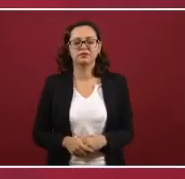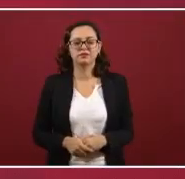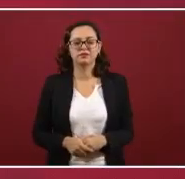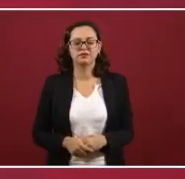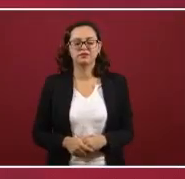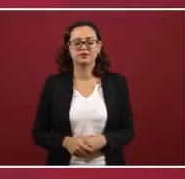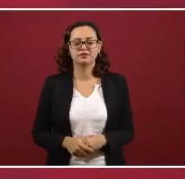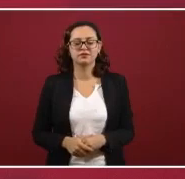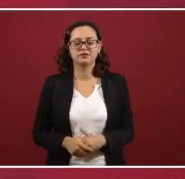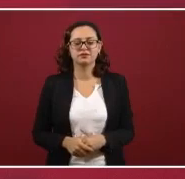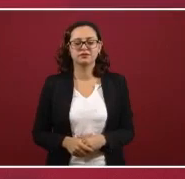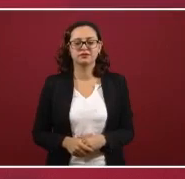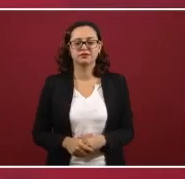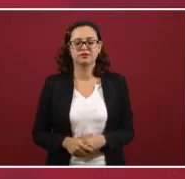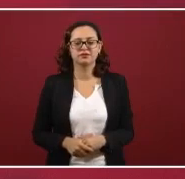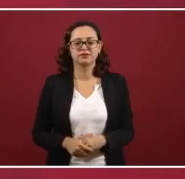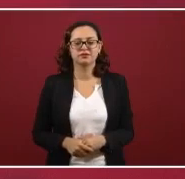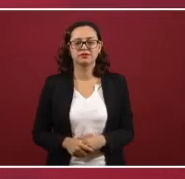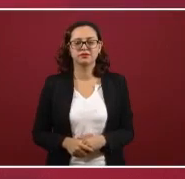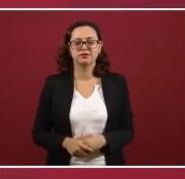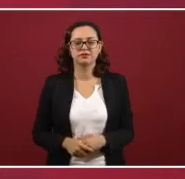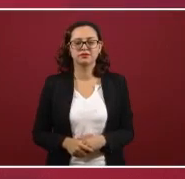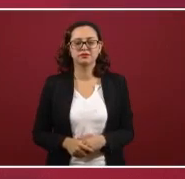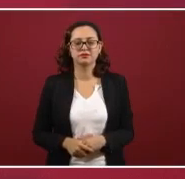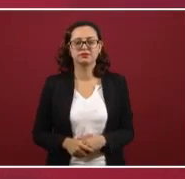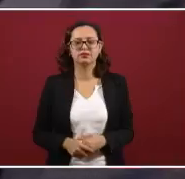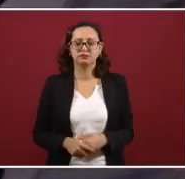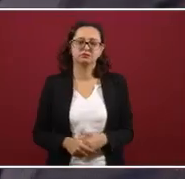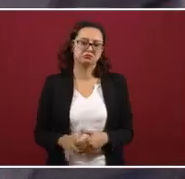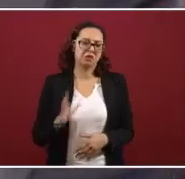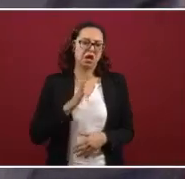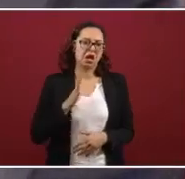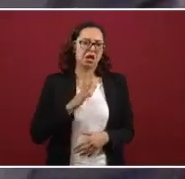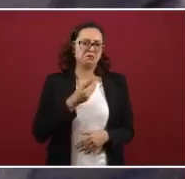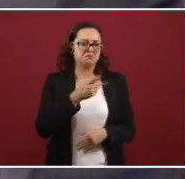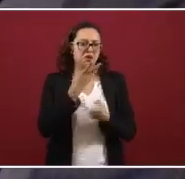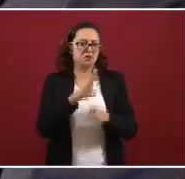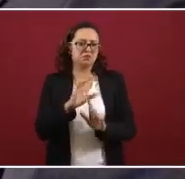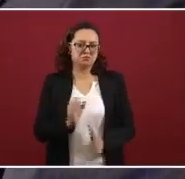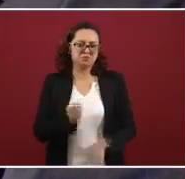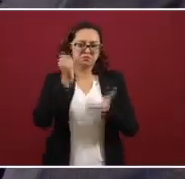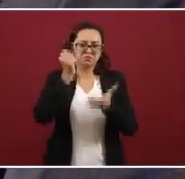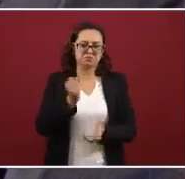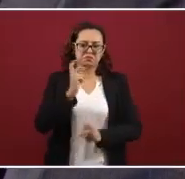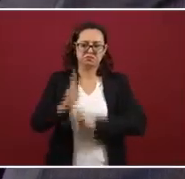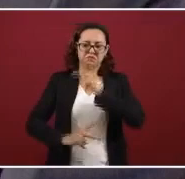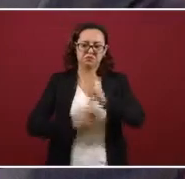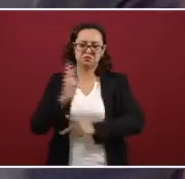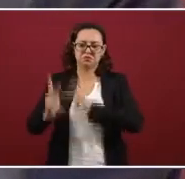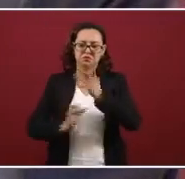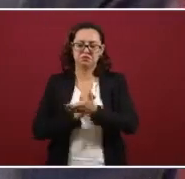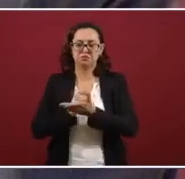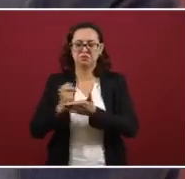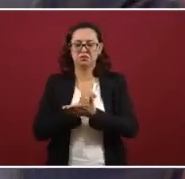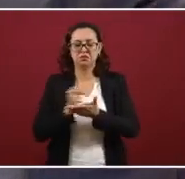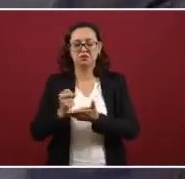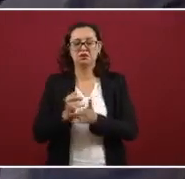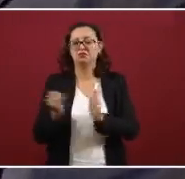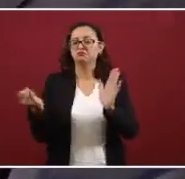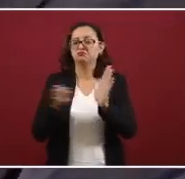o sea que sí hay recursos pues para los créditos. Lo de las